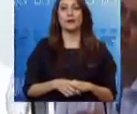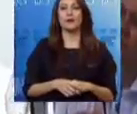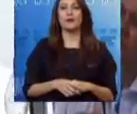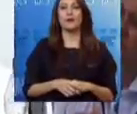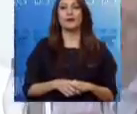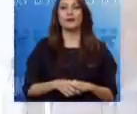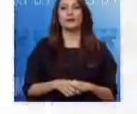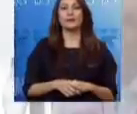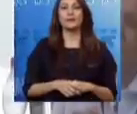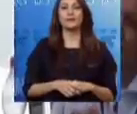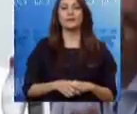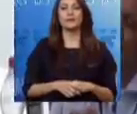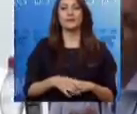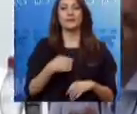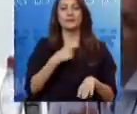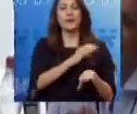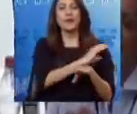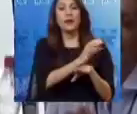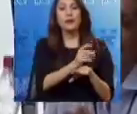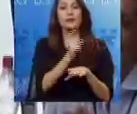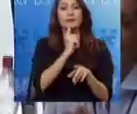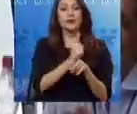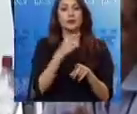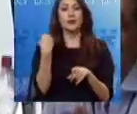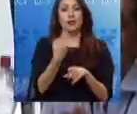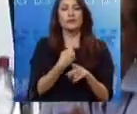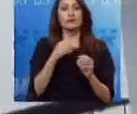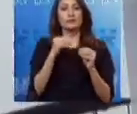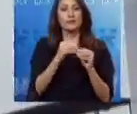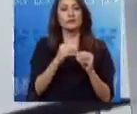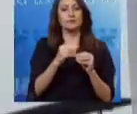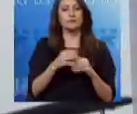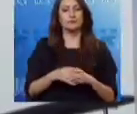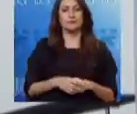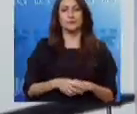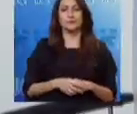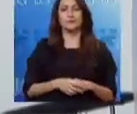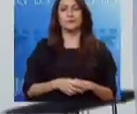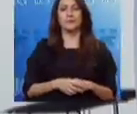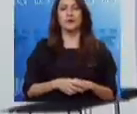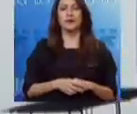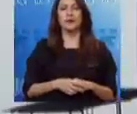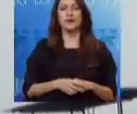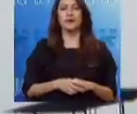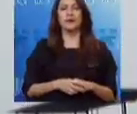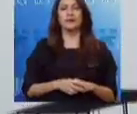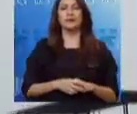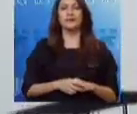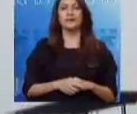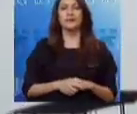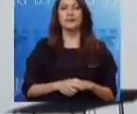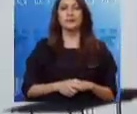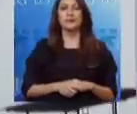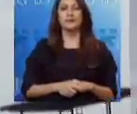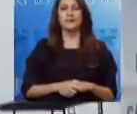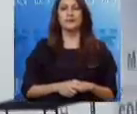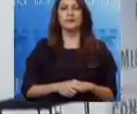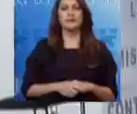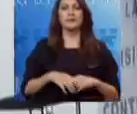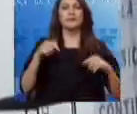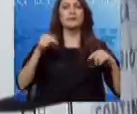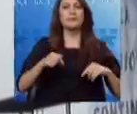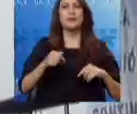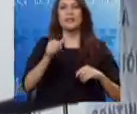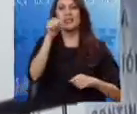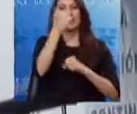persona campesina, por lo tanto nosotros creemos en este proyecto. Los logros que se han conseguido en estos